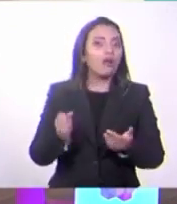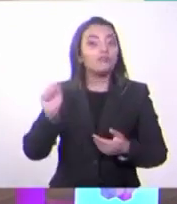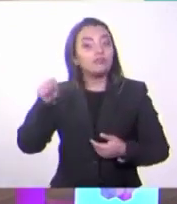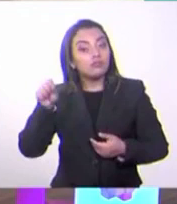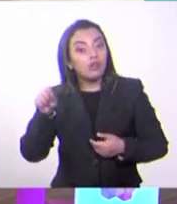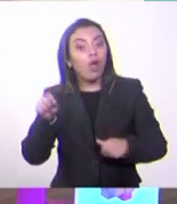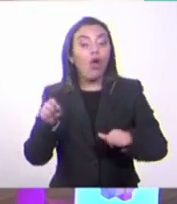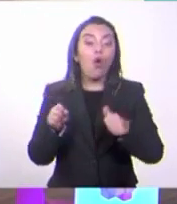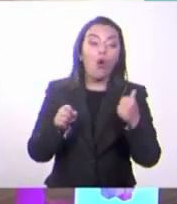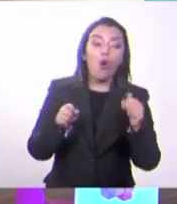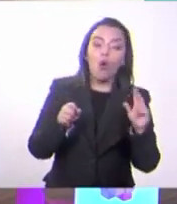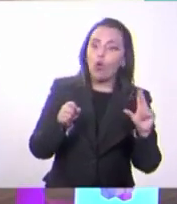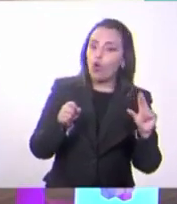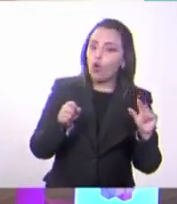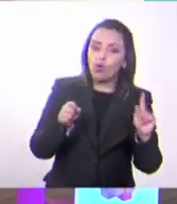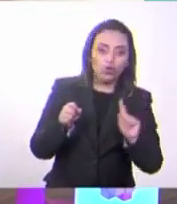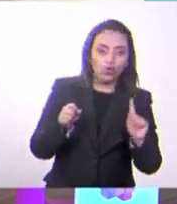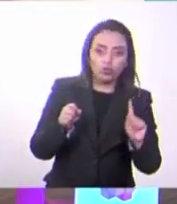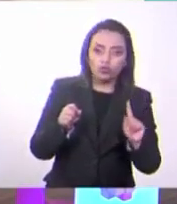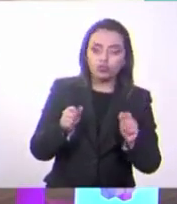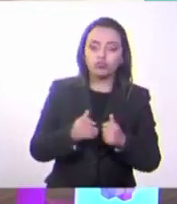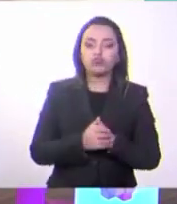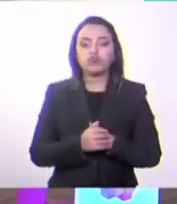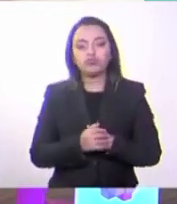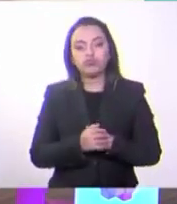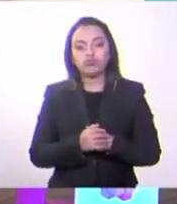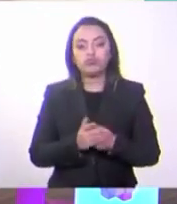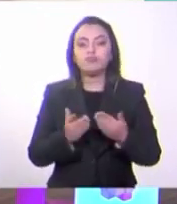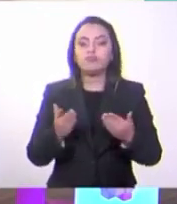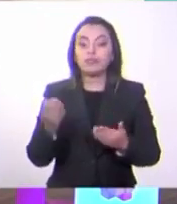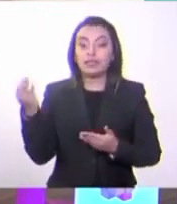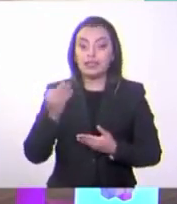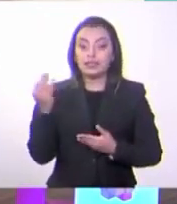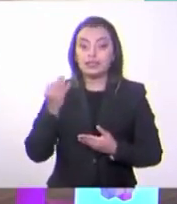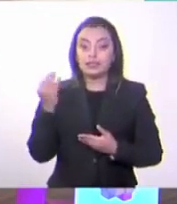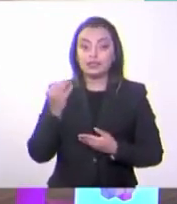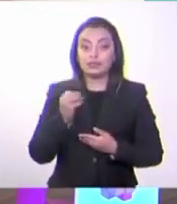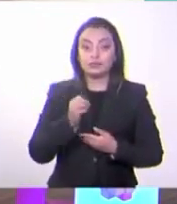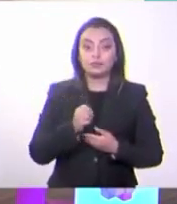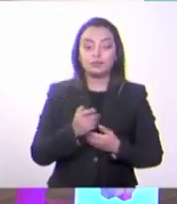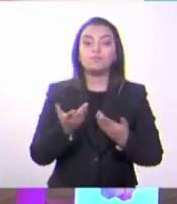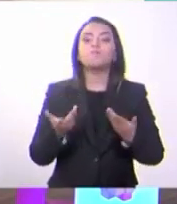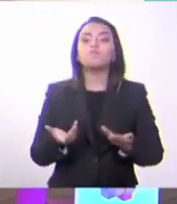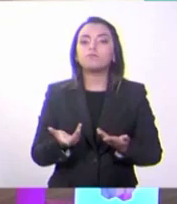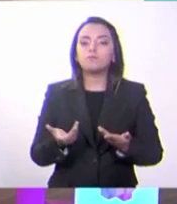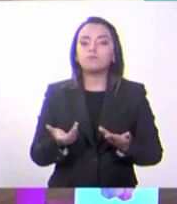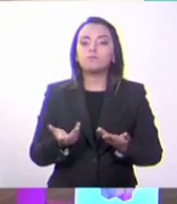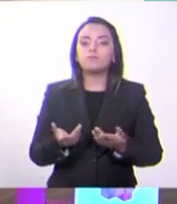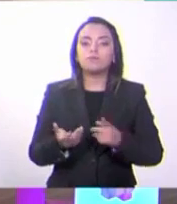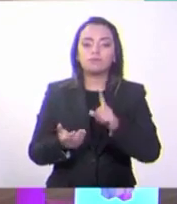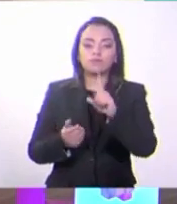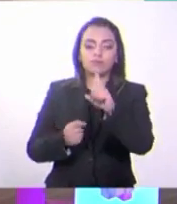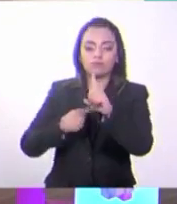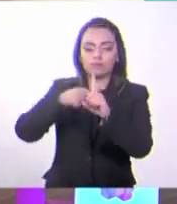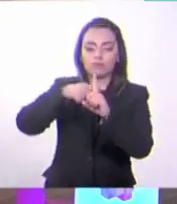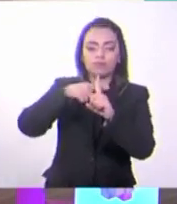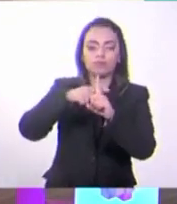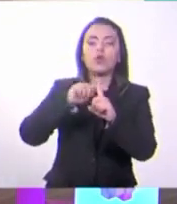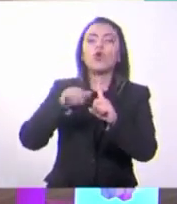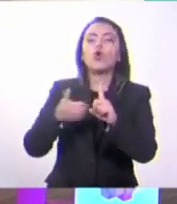Voy a graficarla, Ana. ¿Verdad que necesito graficarla? Si quieres, pero ¿cómo es la gráfica de una función lineal?